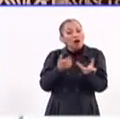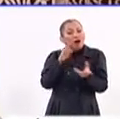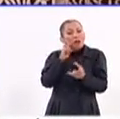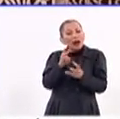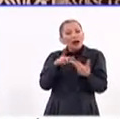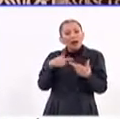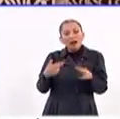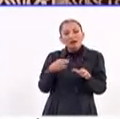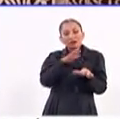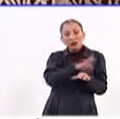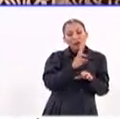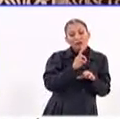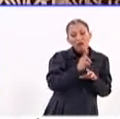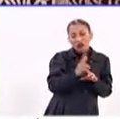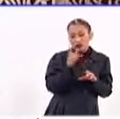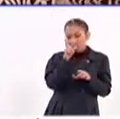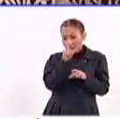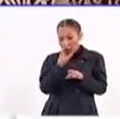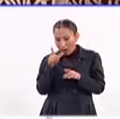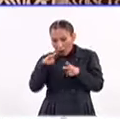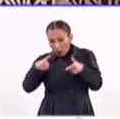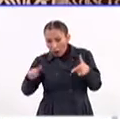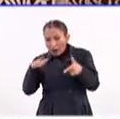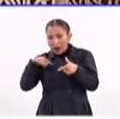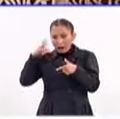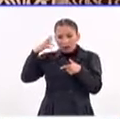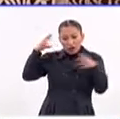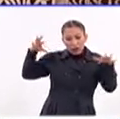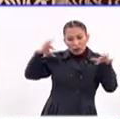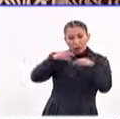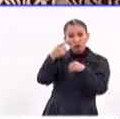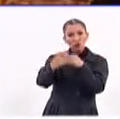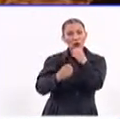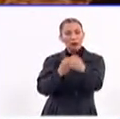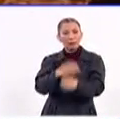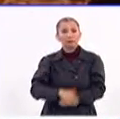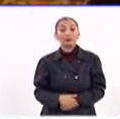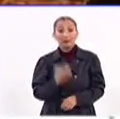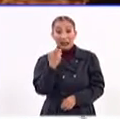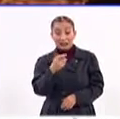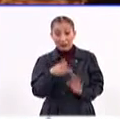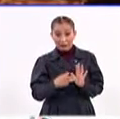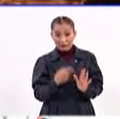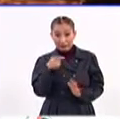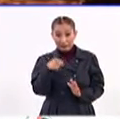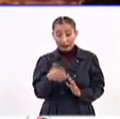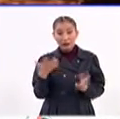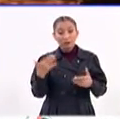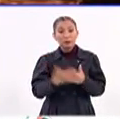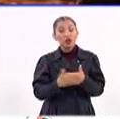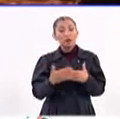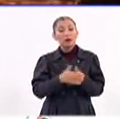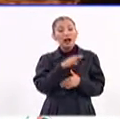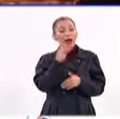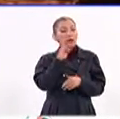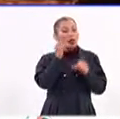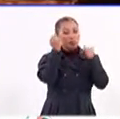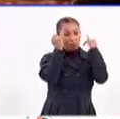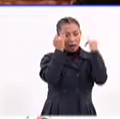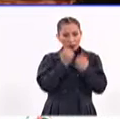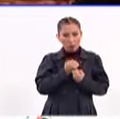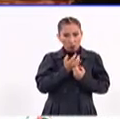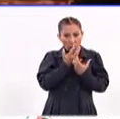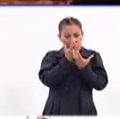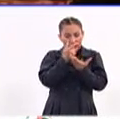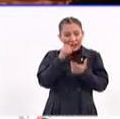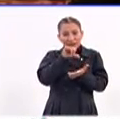encontrado la relación entre la voz, el lenguaje y el sonido para crear su obra. En esta edición se realizarán las clínicas de imaginación